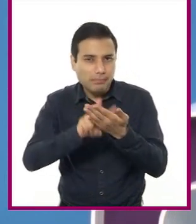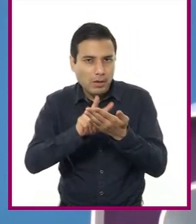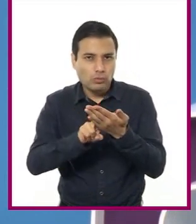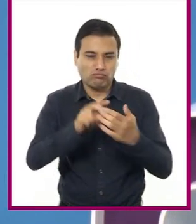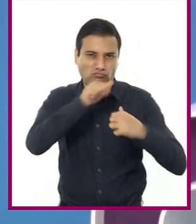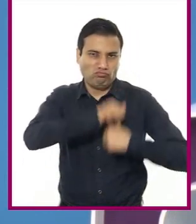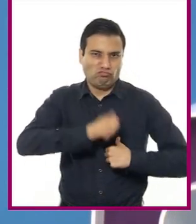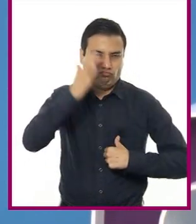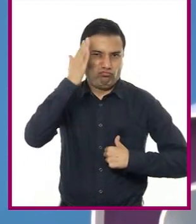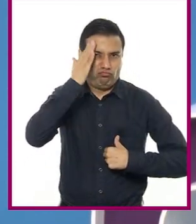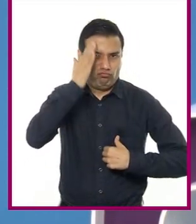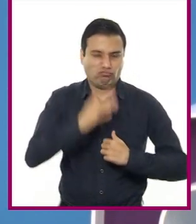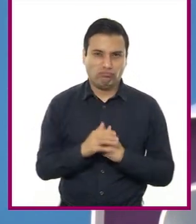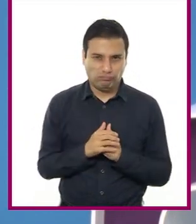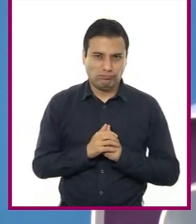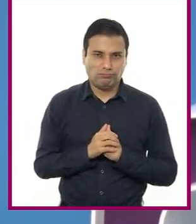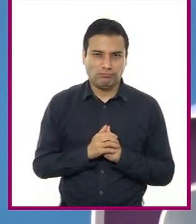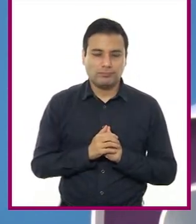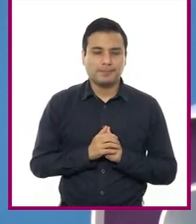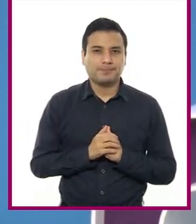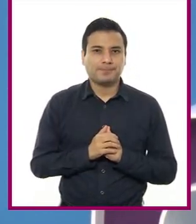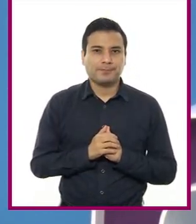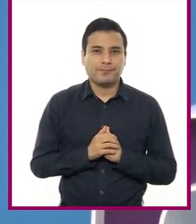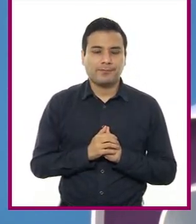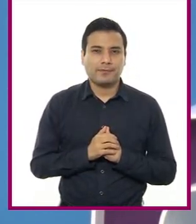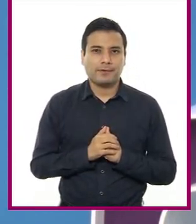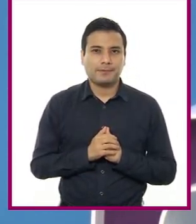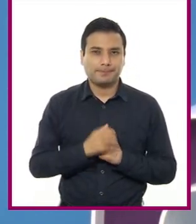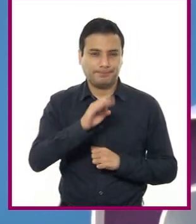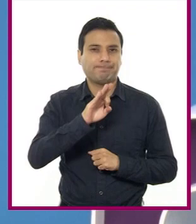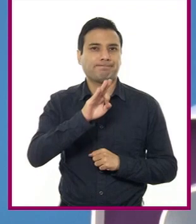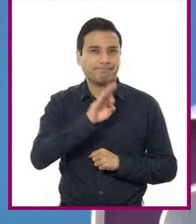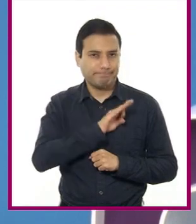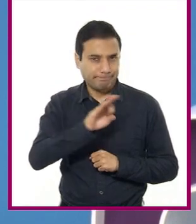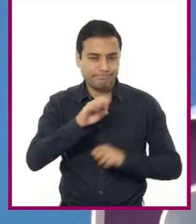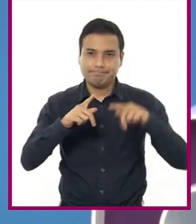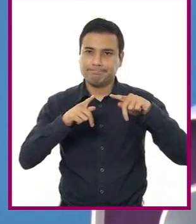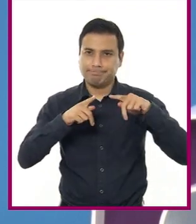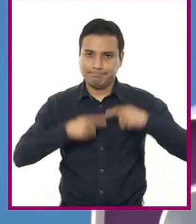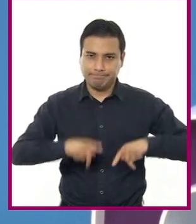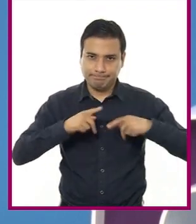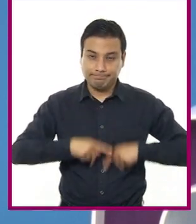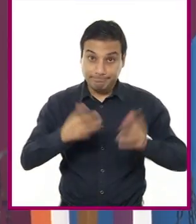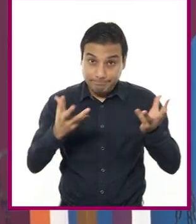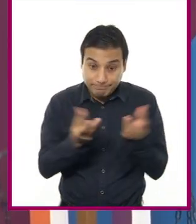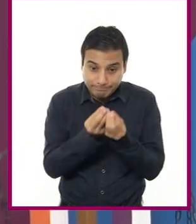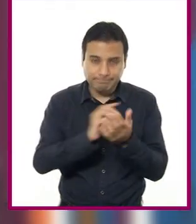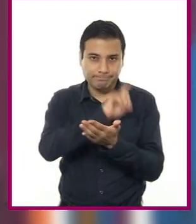autoridad debe mostrar para construir, junto con la ciudadanía, el Estado de Derecho.